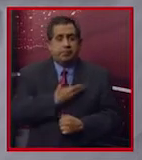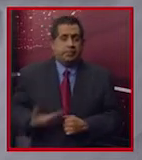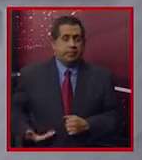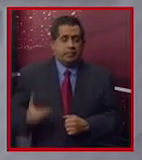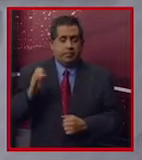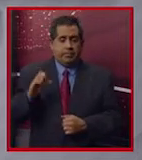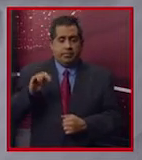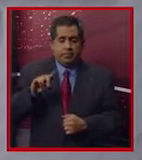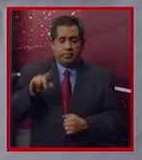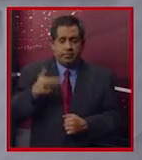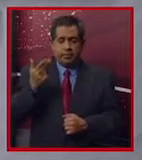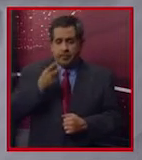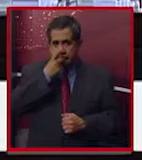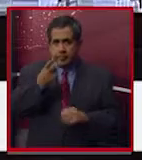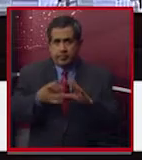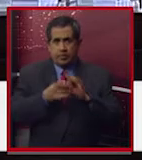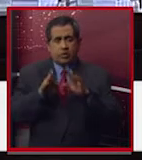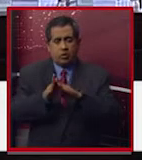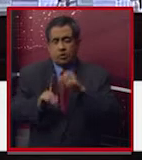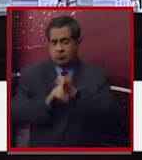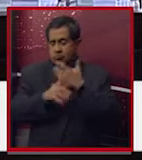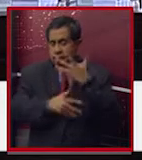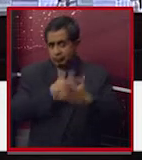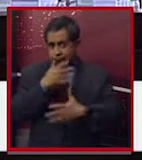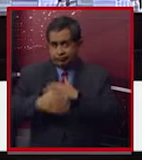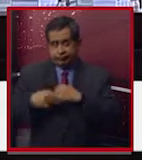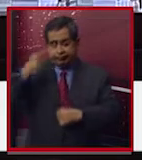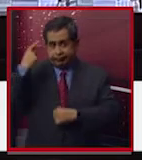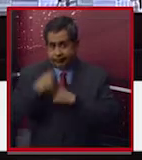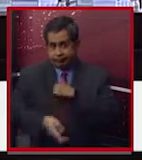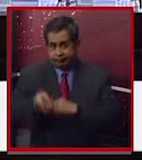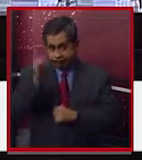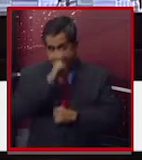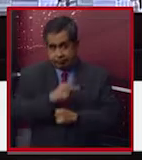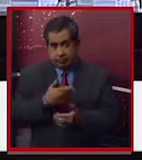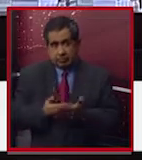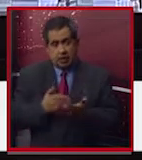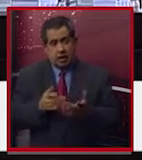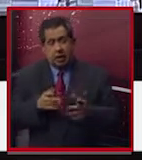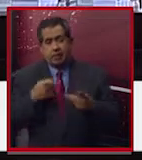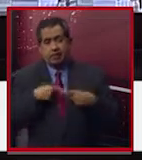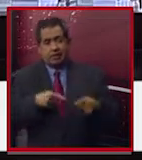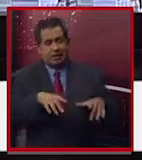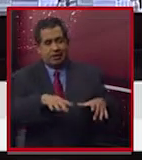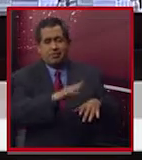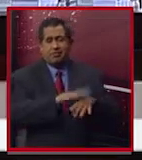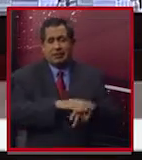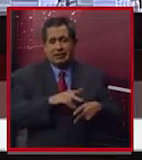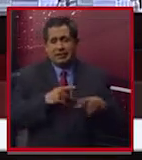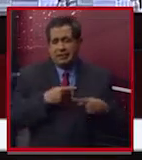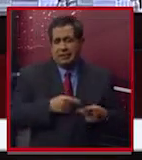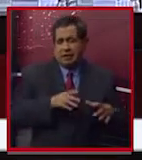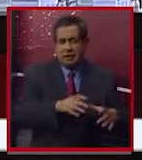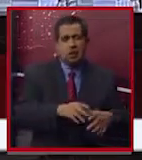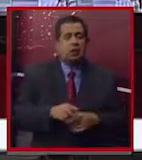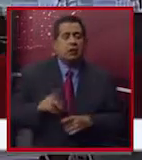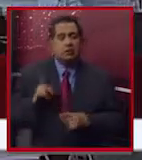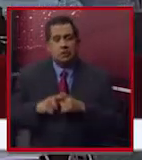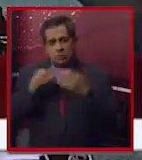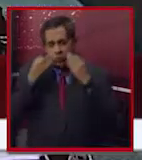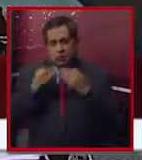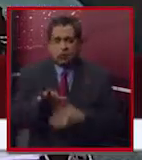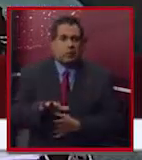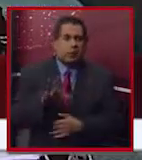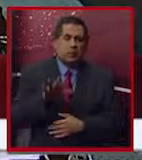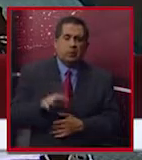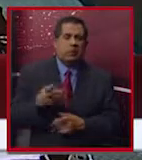afirmó que los índices históricos de violencia e ilícitos registrados, especialmente contra la población más vulnerable del país, son evidencia clara